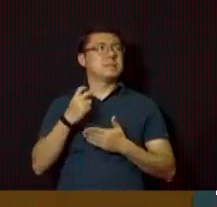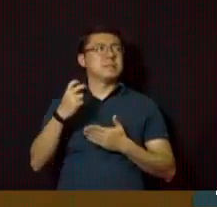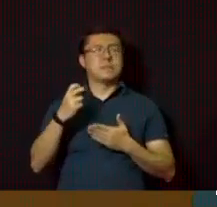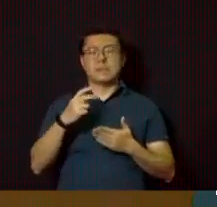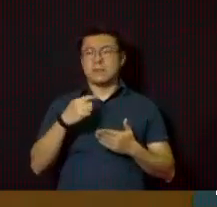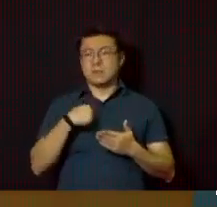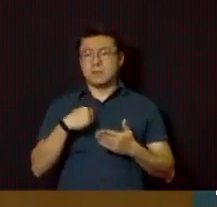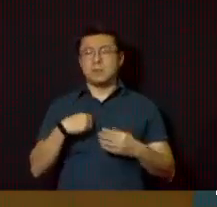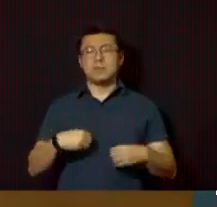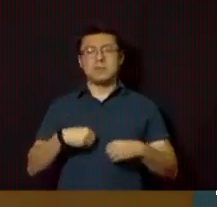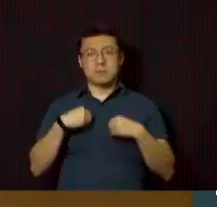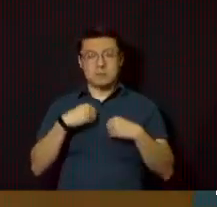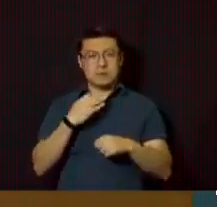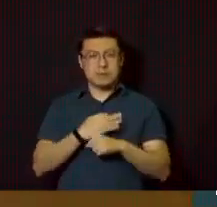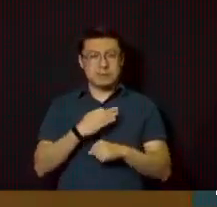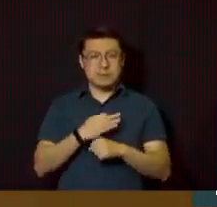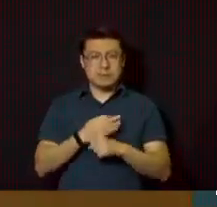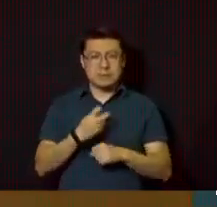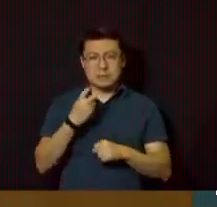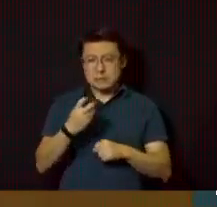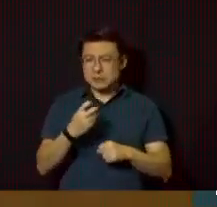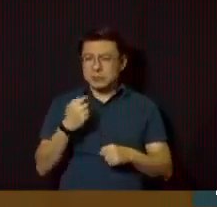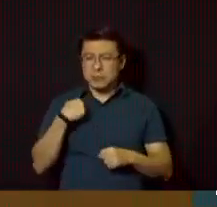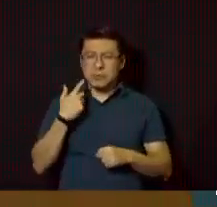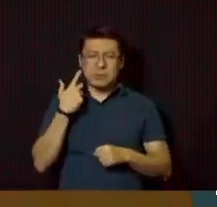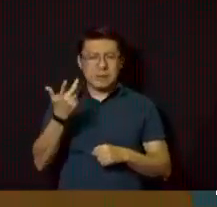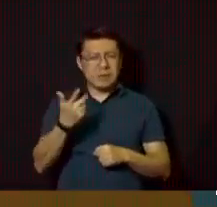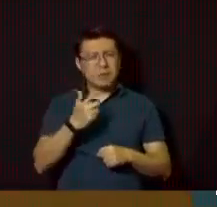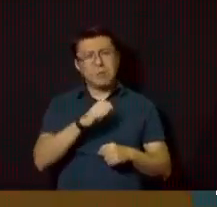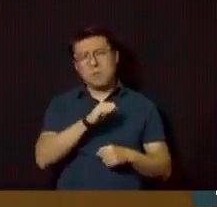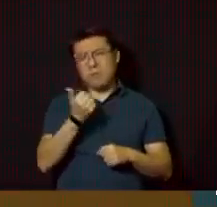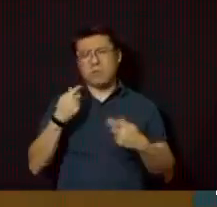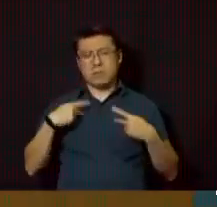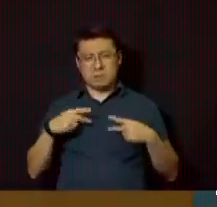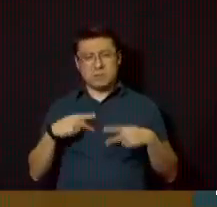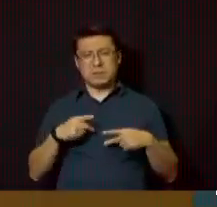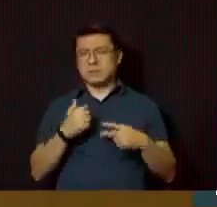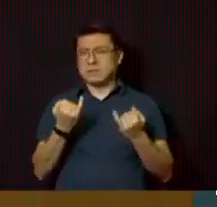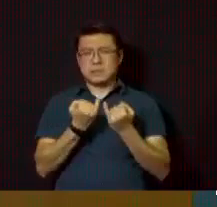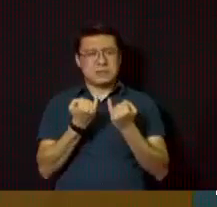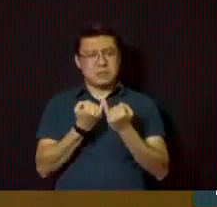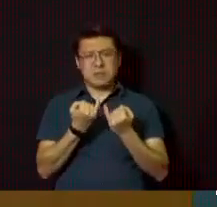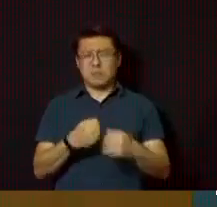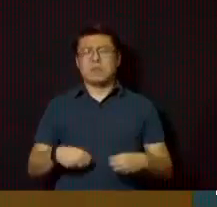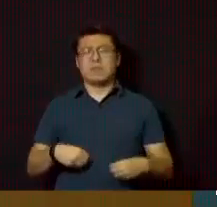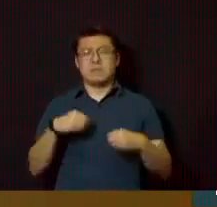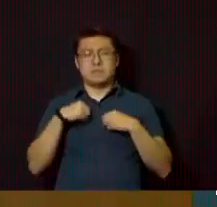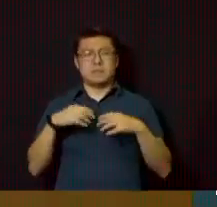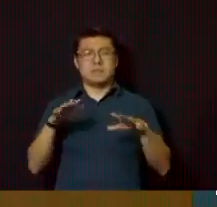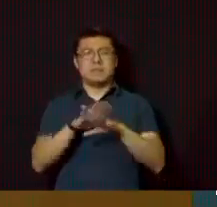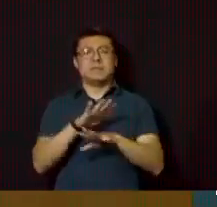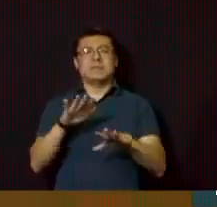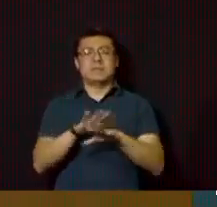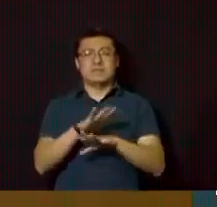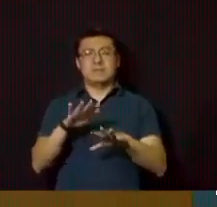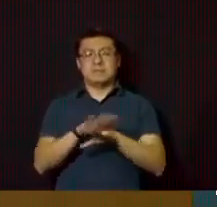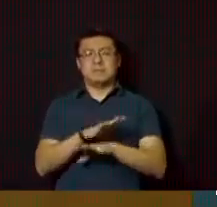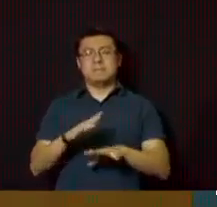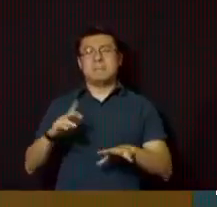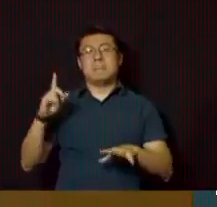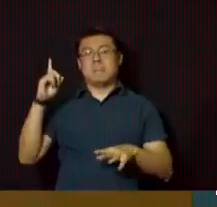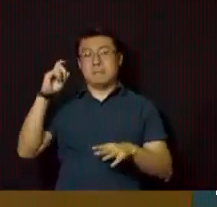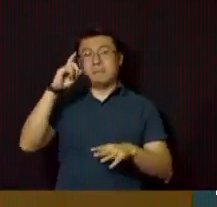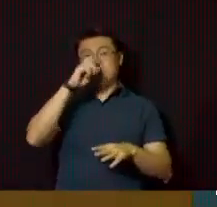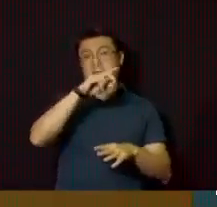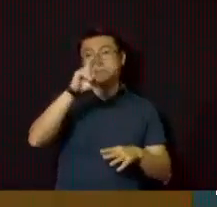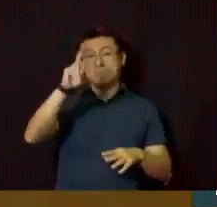viviendo. Eso es lo que más deseo, ¿no? Deseo que la gente también cambie su vida, así como yo cambié, porque es bien duro estar